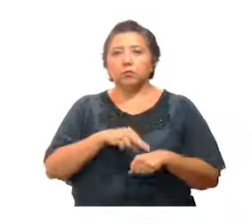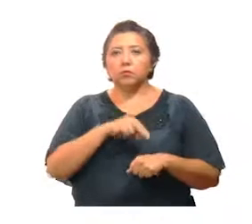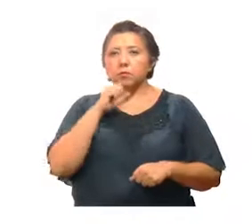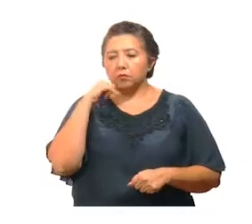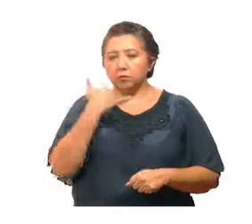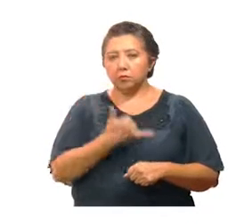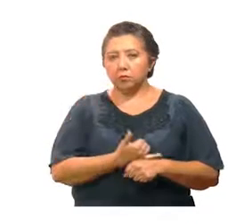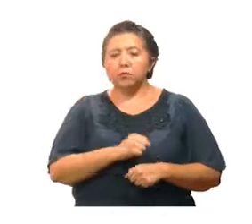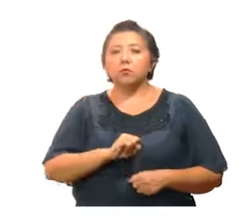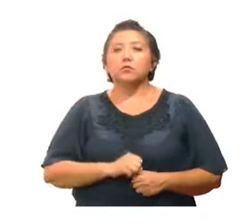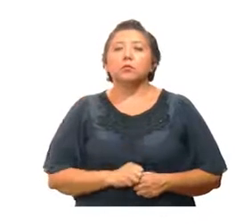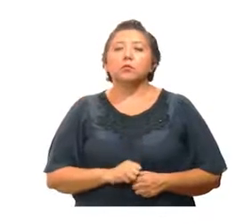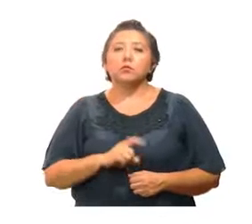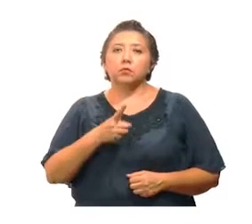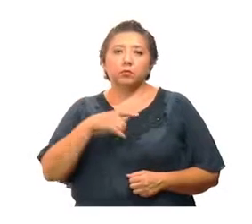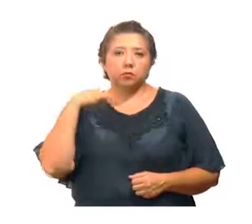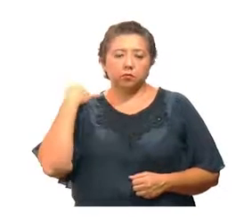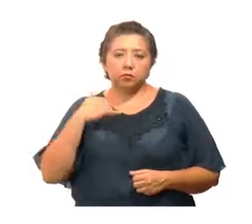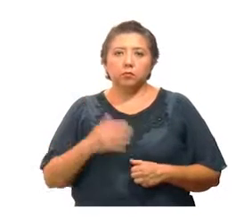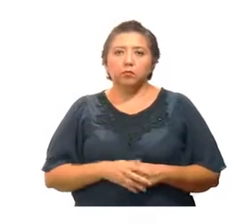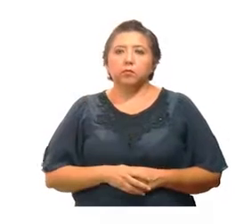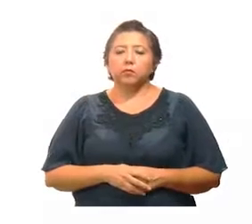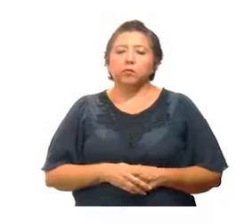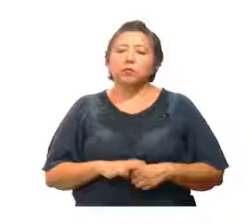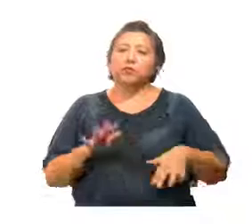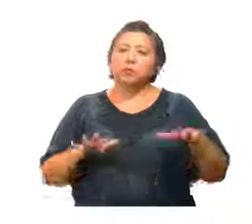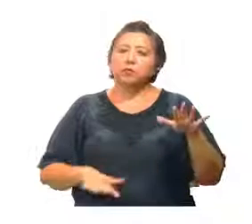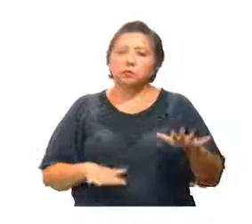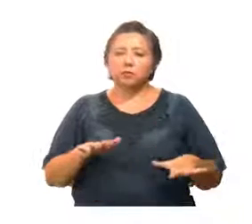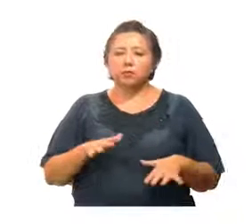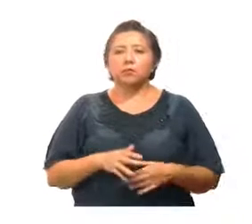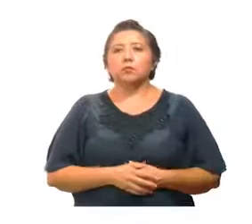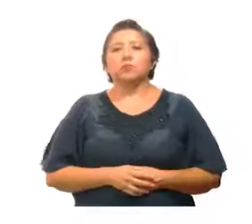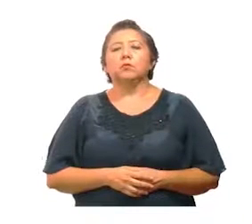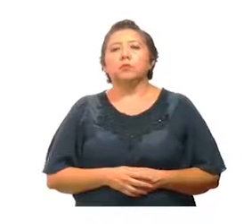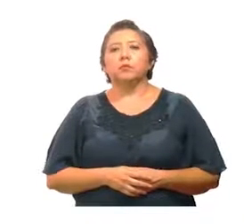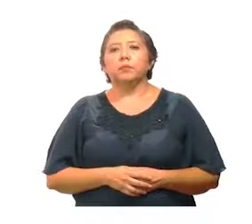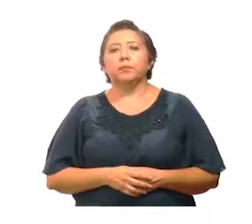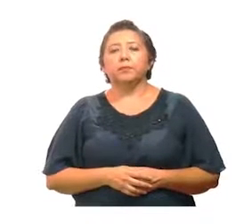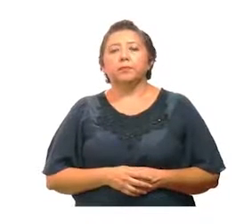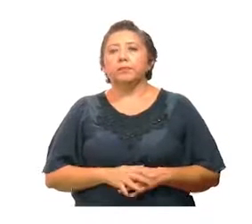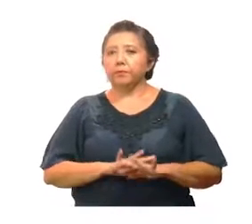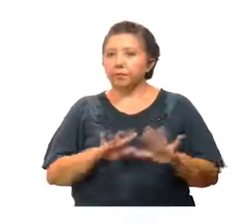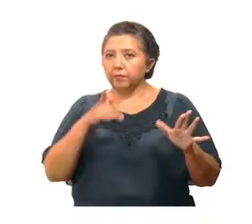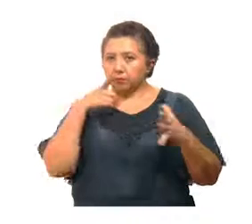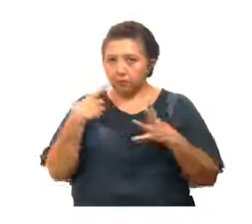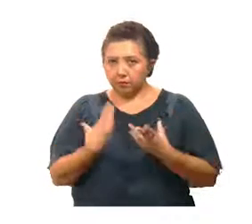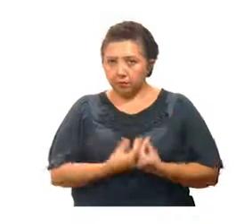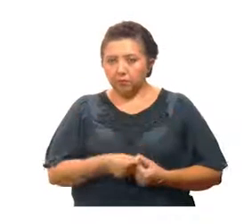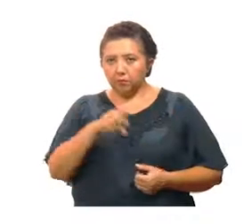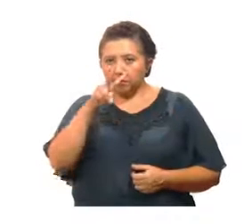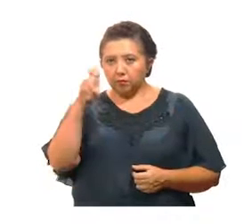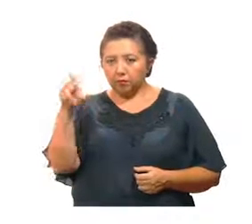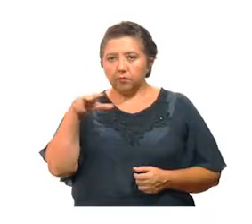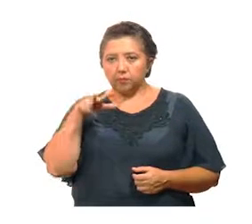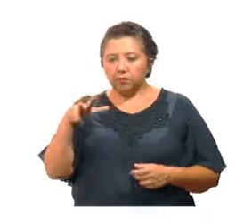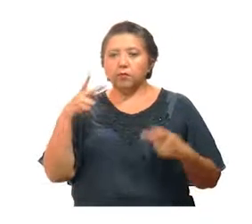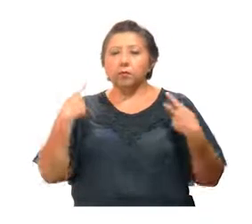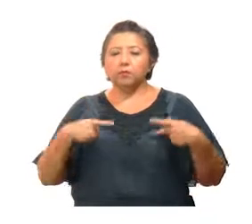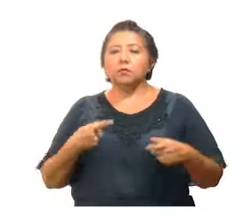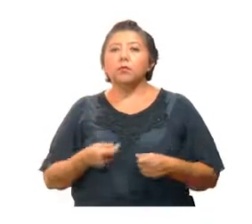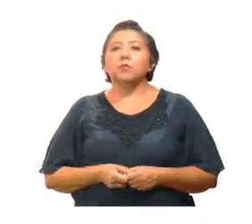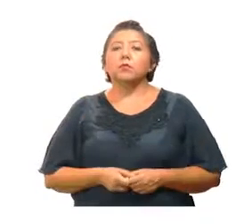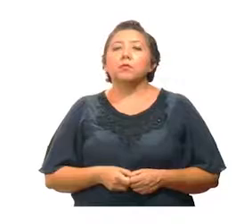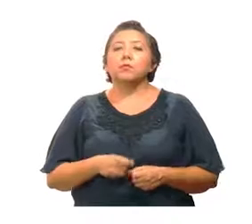constantemente por personal médico de los servicios de salud de Yucatán. Presentan síntomas leves. Como ya mencionamos, 218 de los